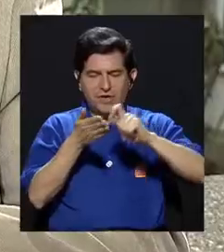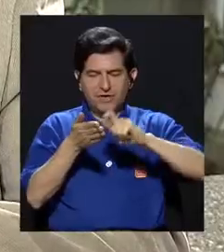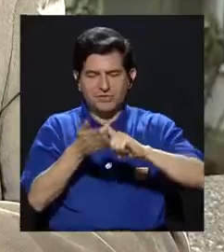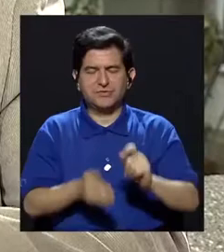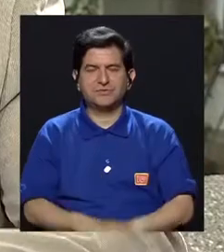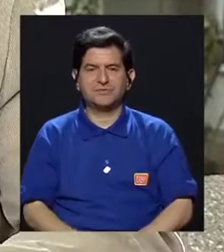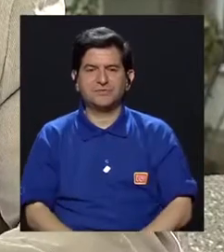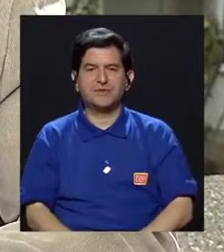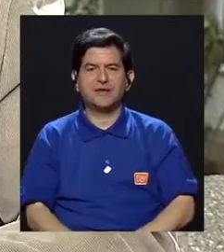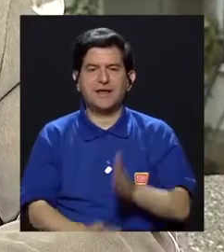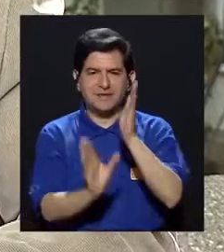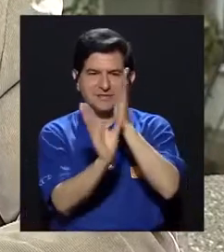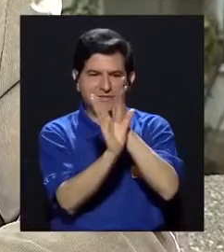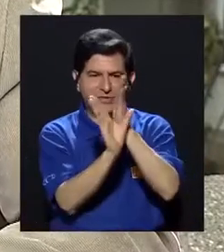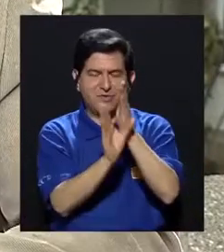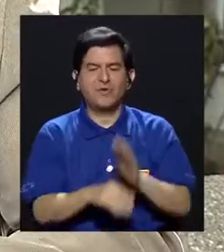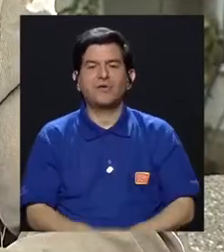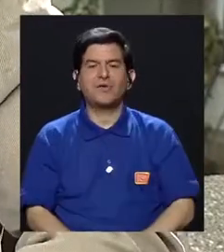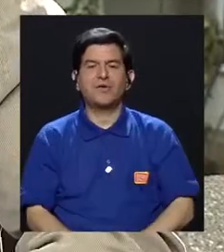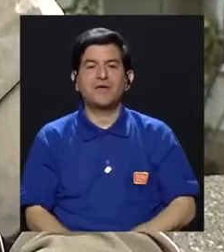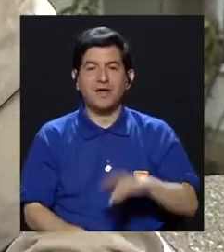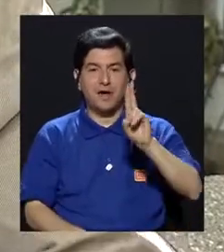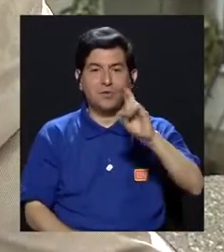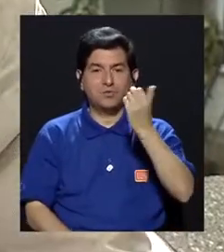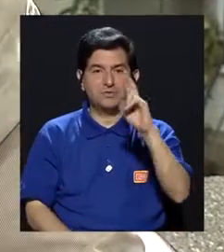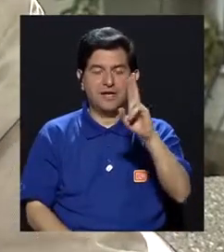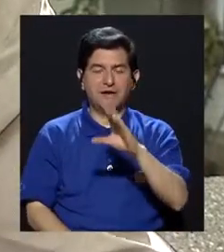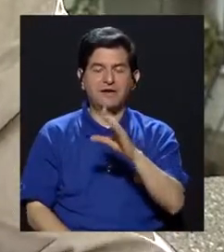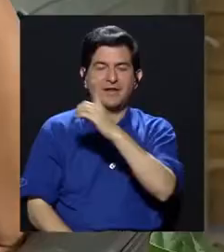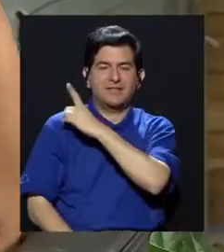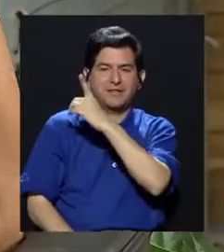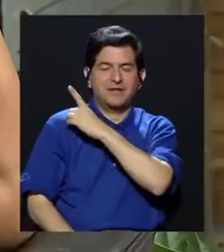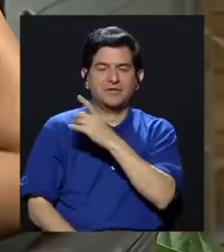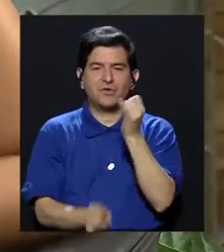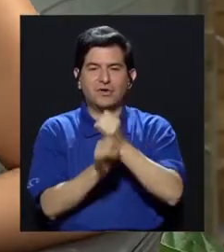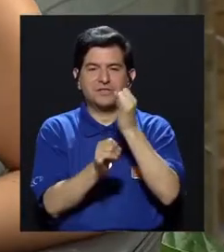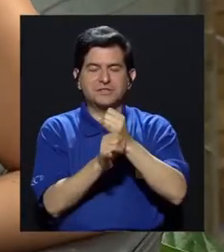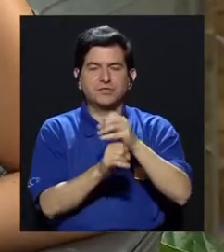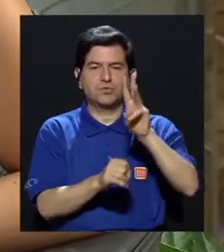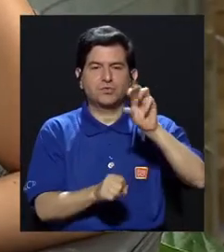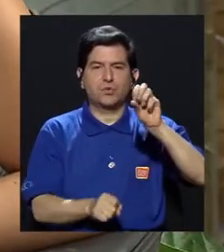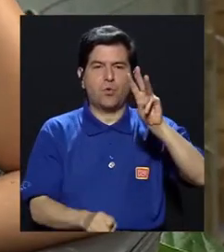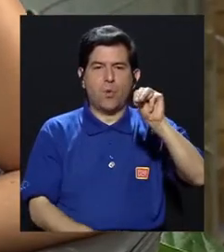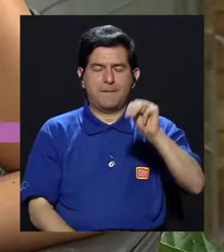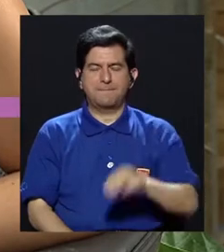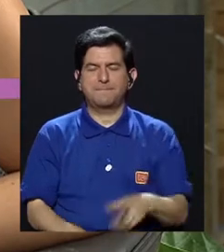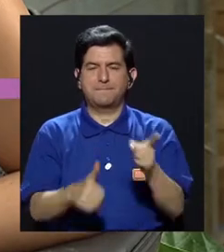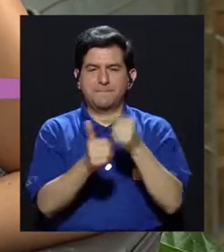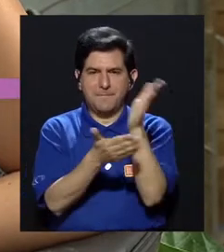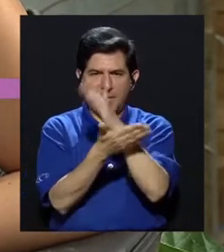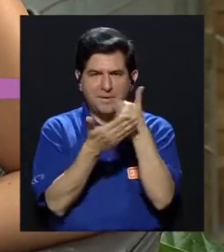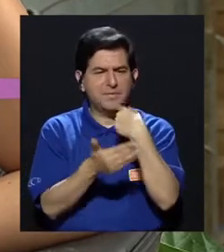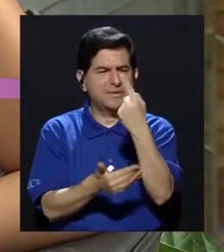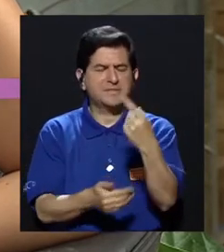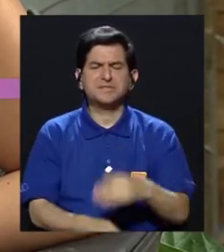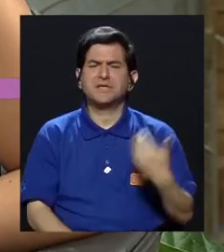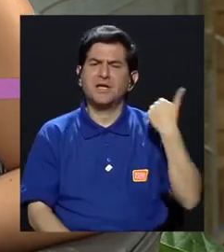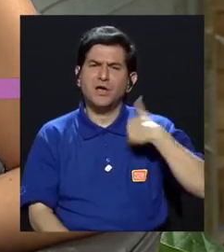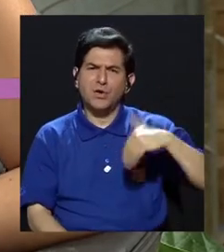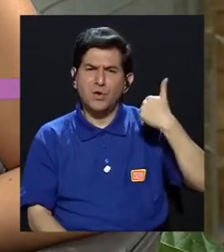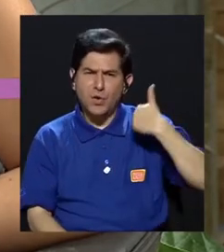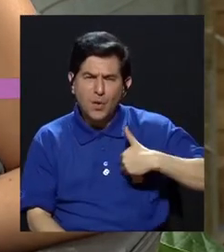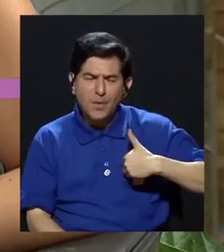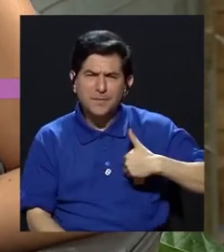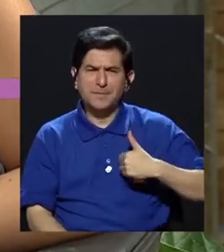Psicología de la Universidad de Costa Rica y director del Instituto WEMO. Don Álvaro, nos mencionaba usted en el primer bloque esto de que los